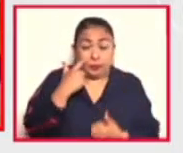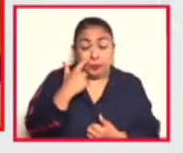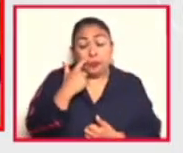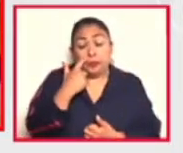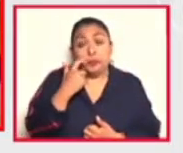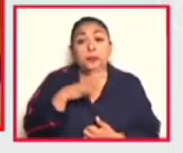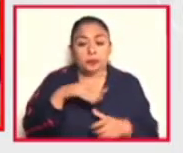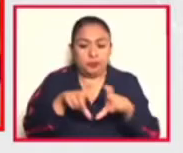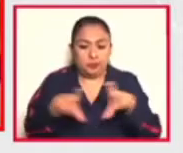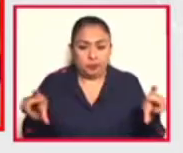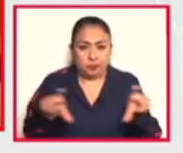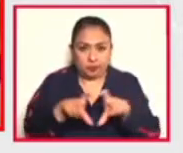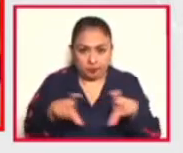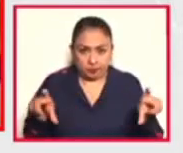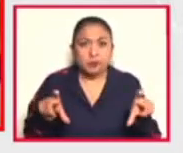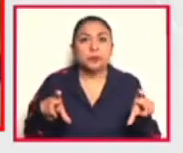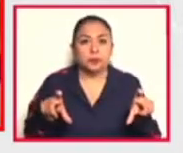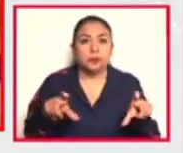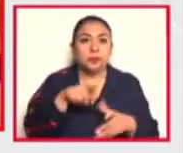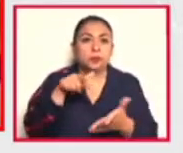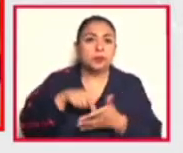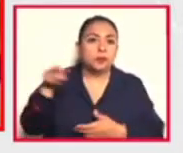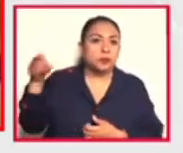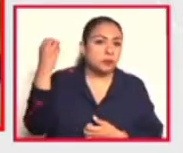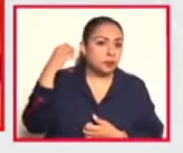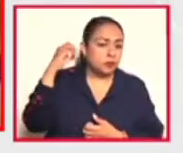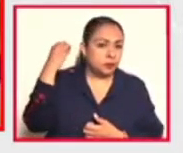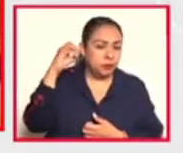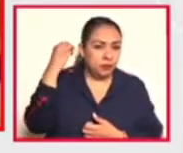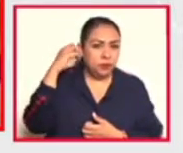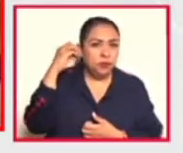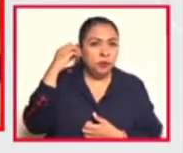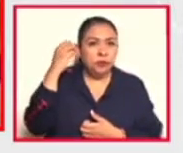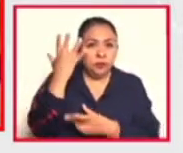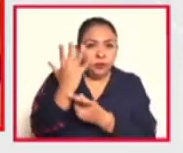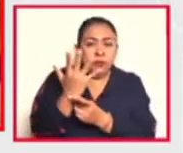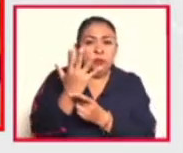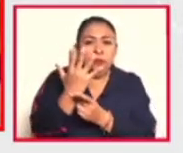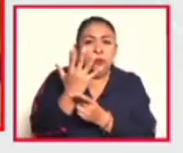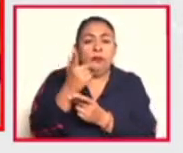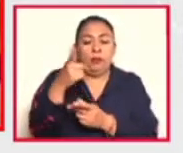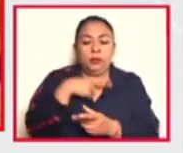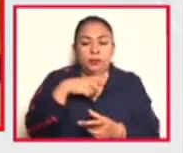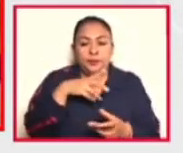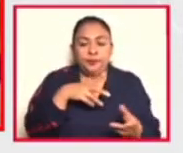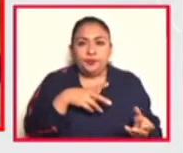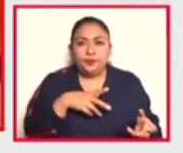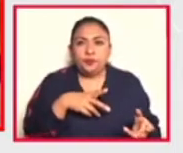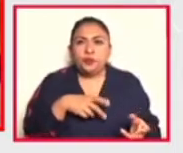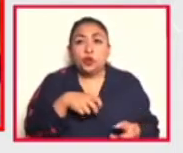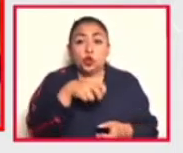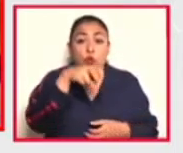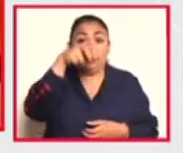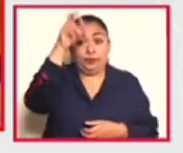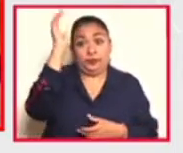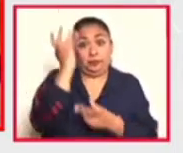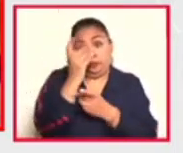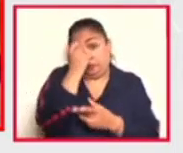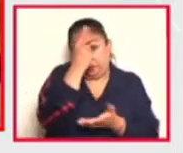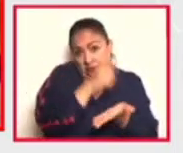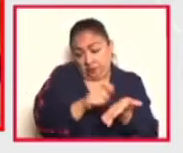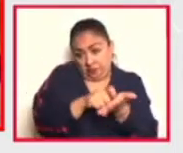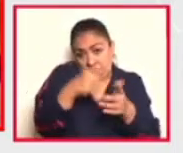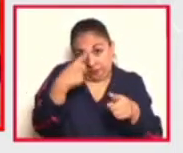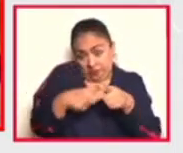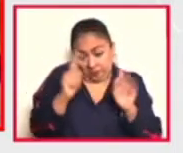texto que viene de Oaxaca, de hecho, en el que dicen que se sube, según el autor del